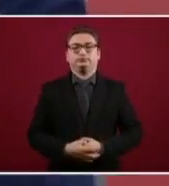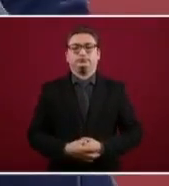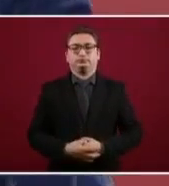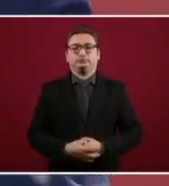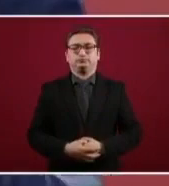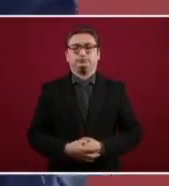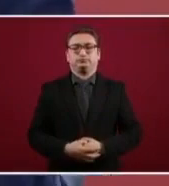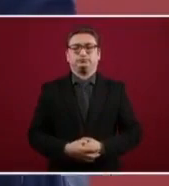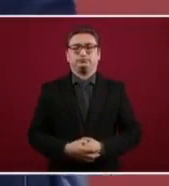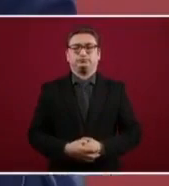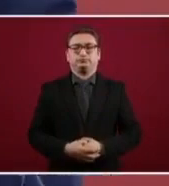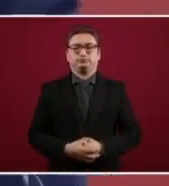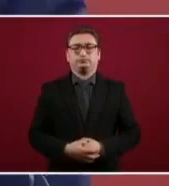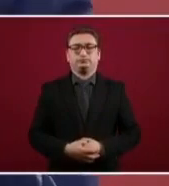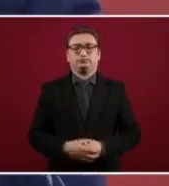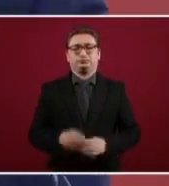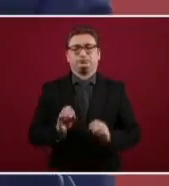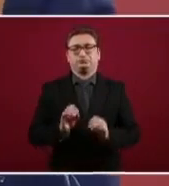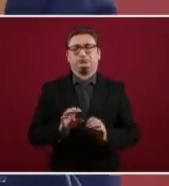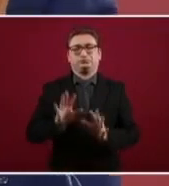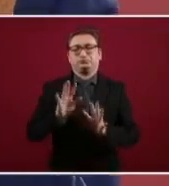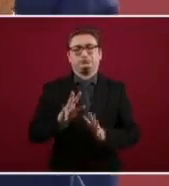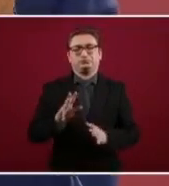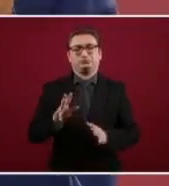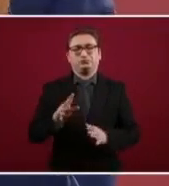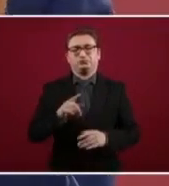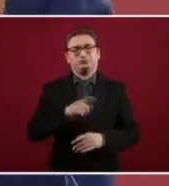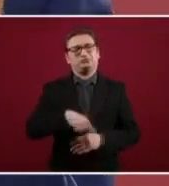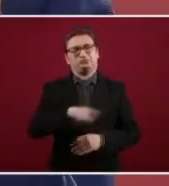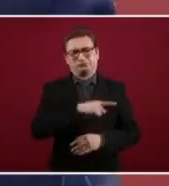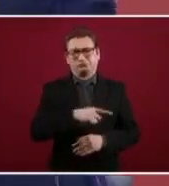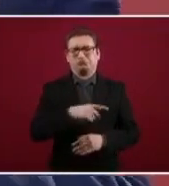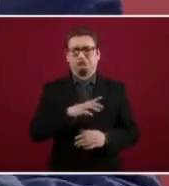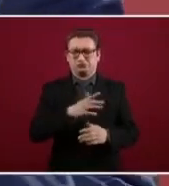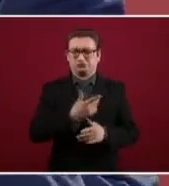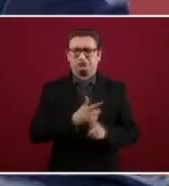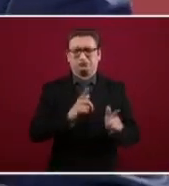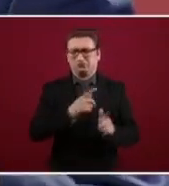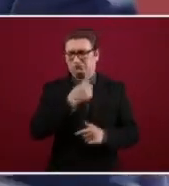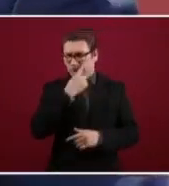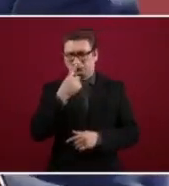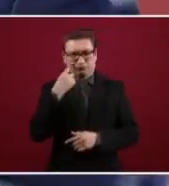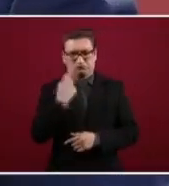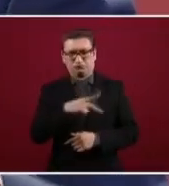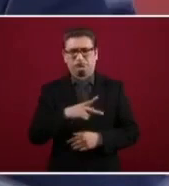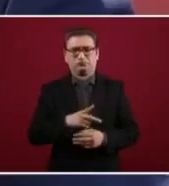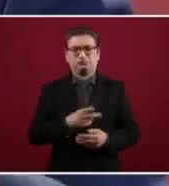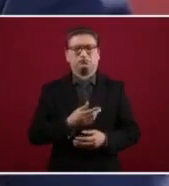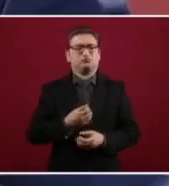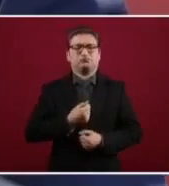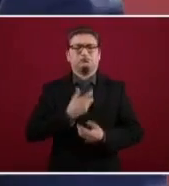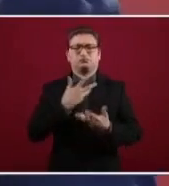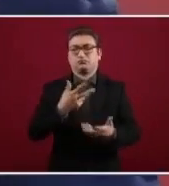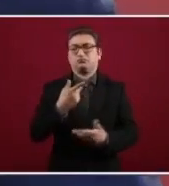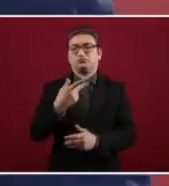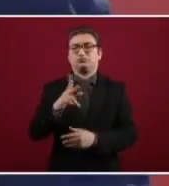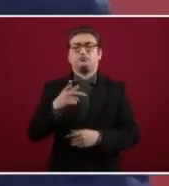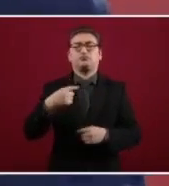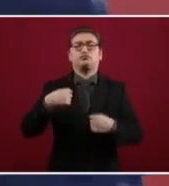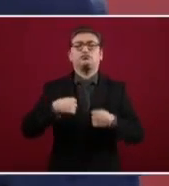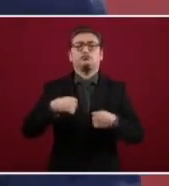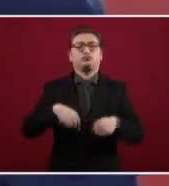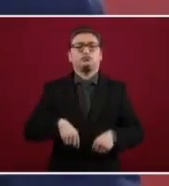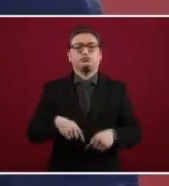desde luego su derecho de manifestarse pero yo no voy a dejar de estar